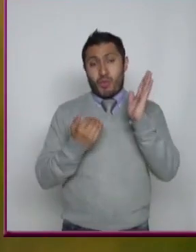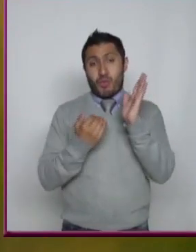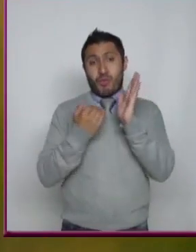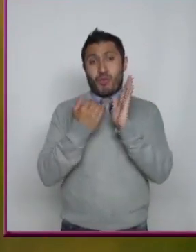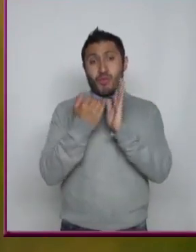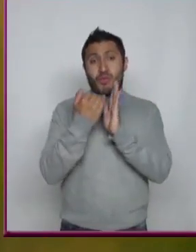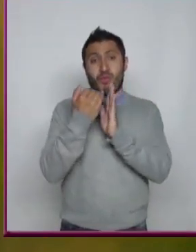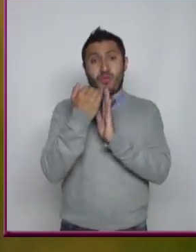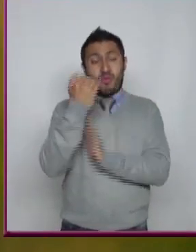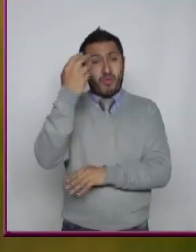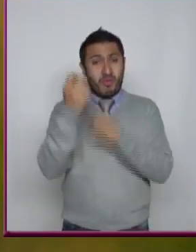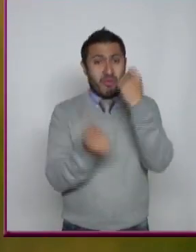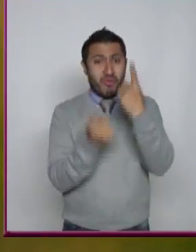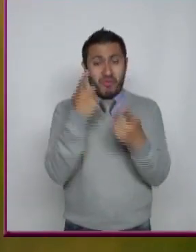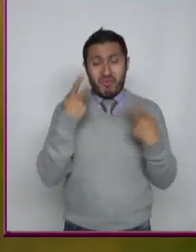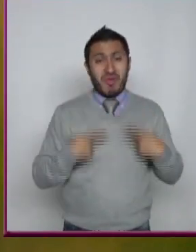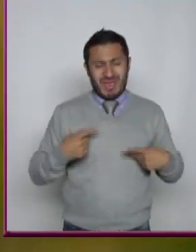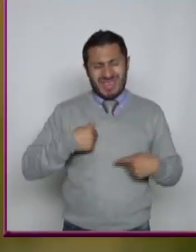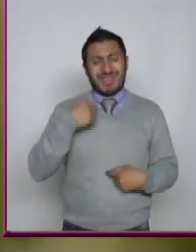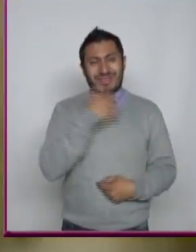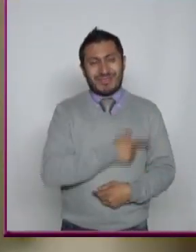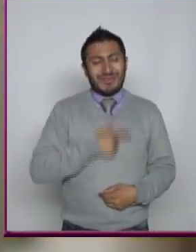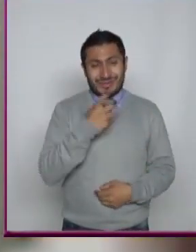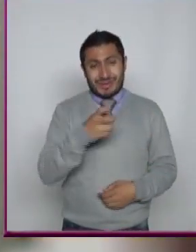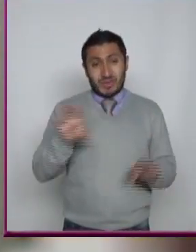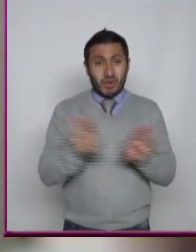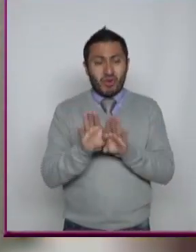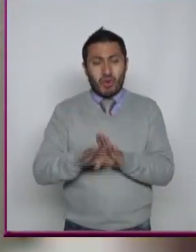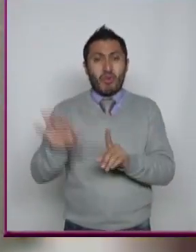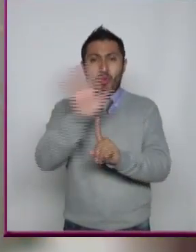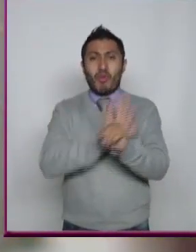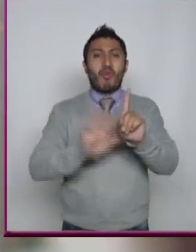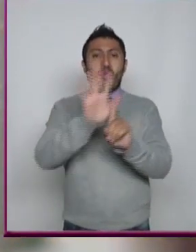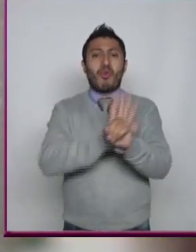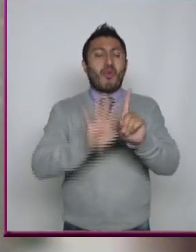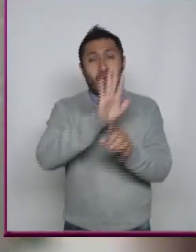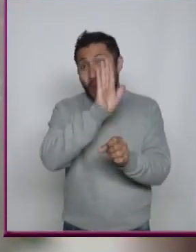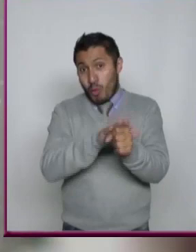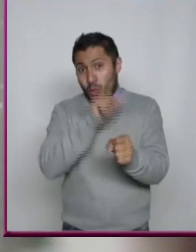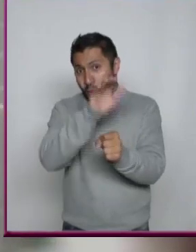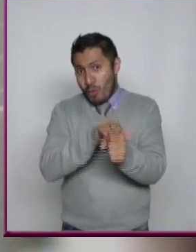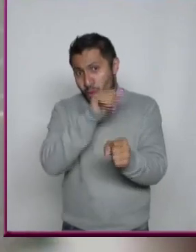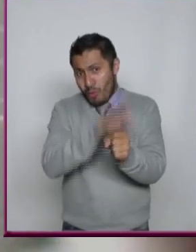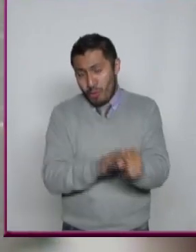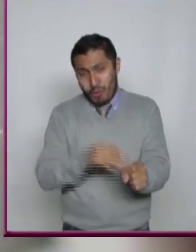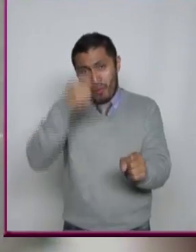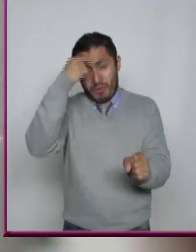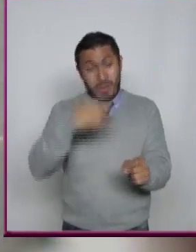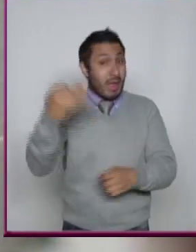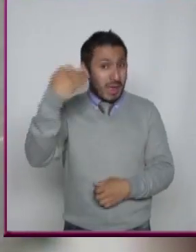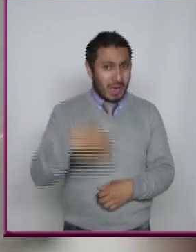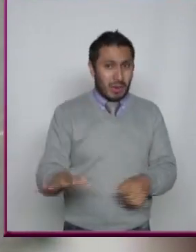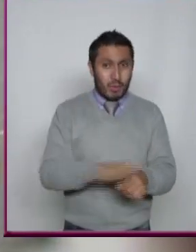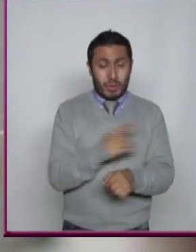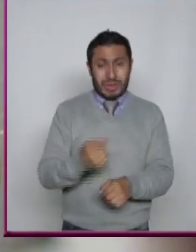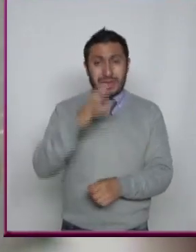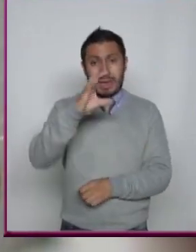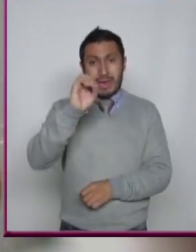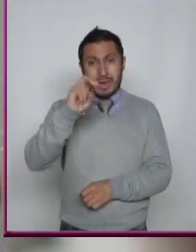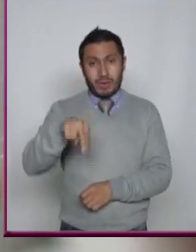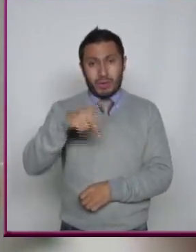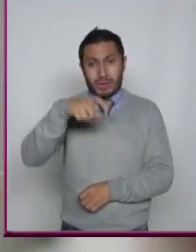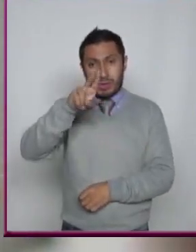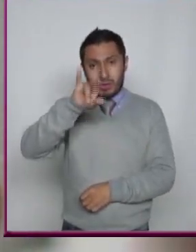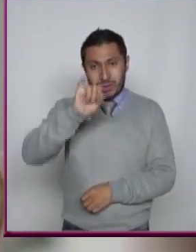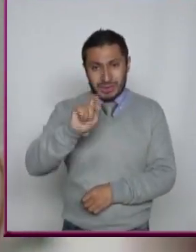ciertas personas y es algo que celebro de cómo conquistar a una persona o cómo ligar a una persona, porque la palabra conquista de entrada no